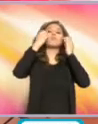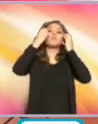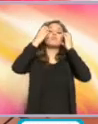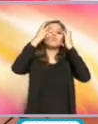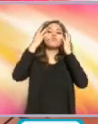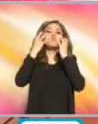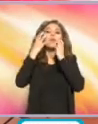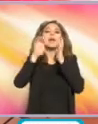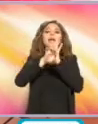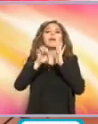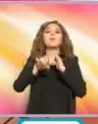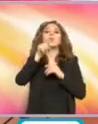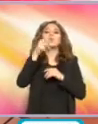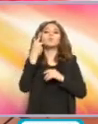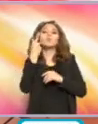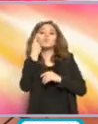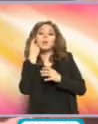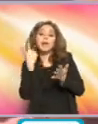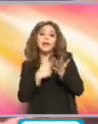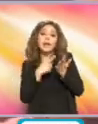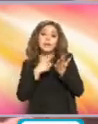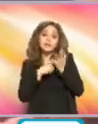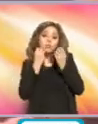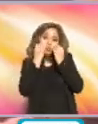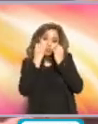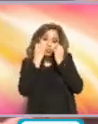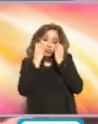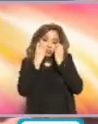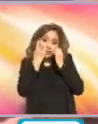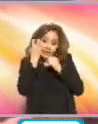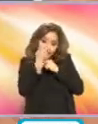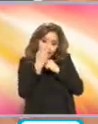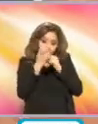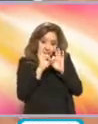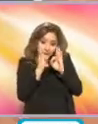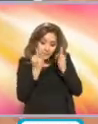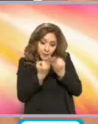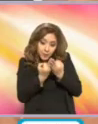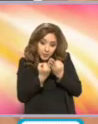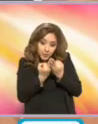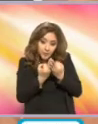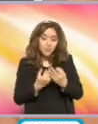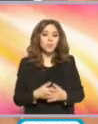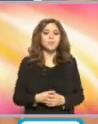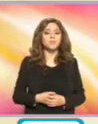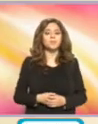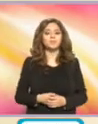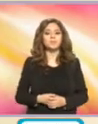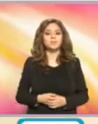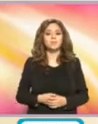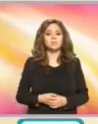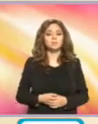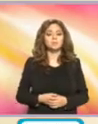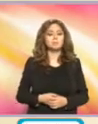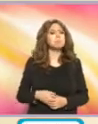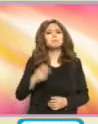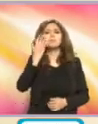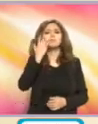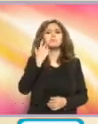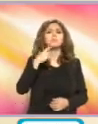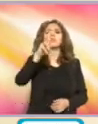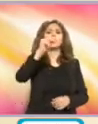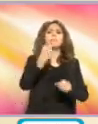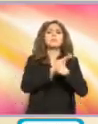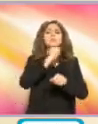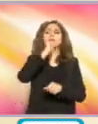las partes donde te inyectaste, porque bueno, viene de ahí, a final de cuentas tiene como la misma composición. Pero no, en lo absoluto. ¿No? Aquí lo que sucede es